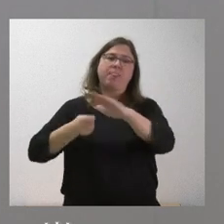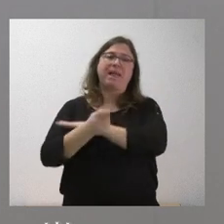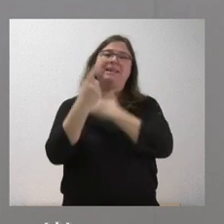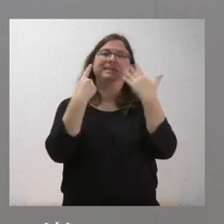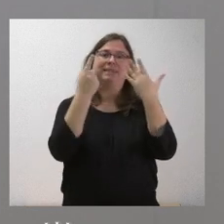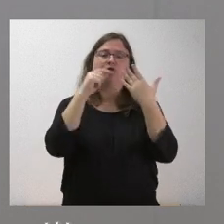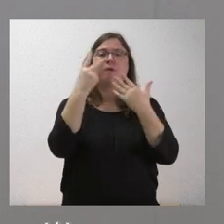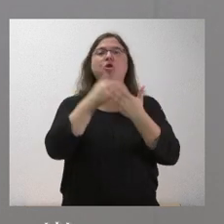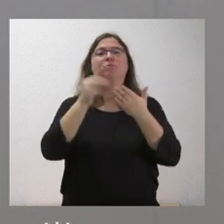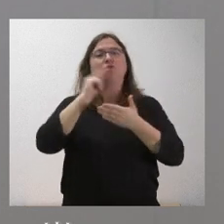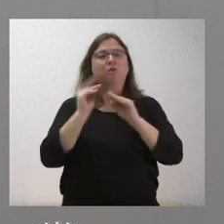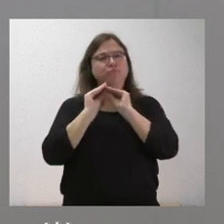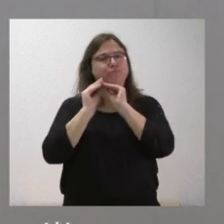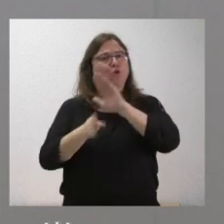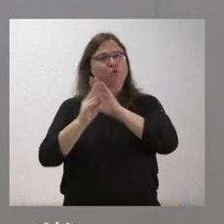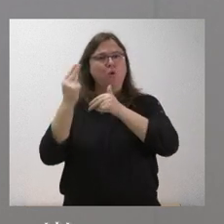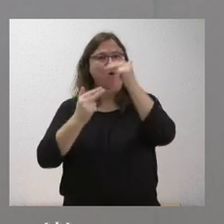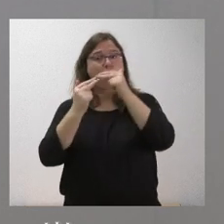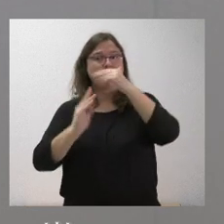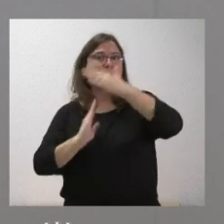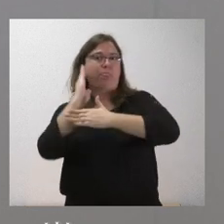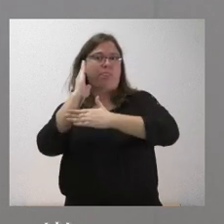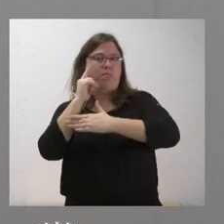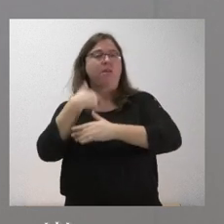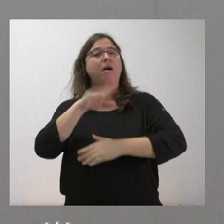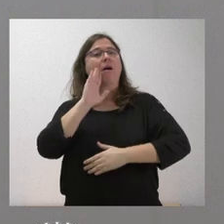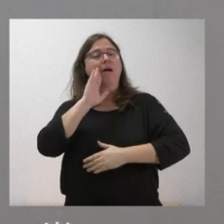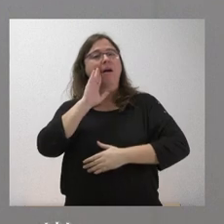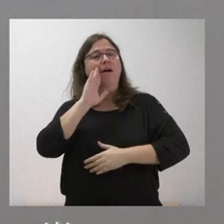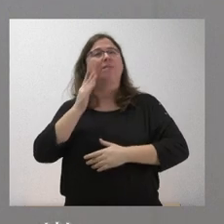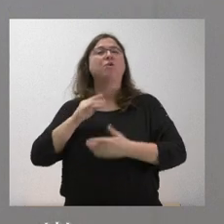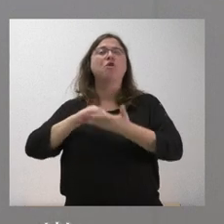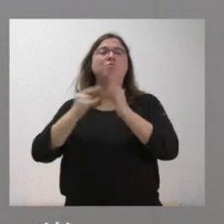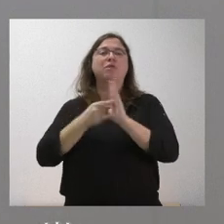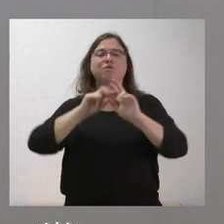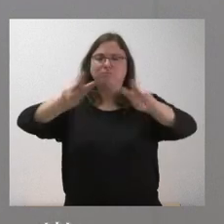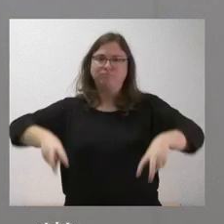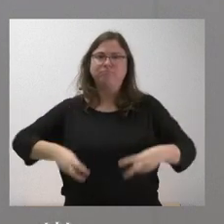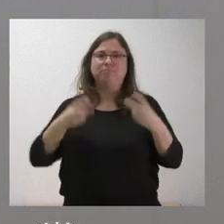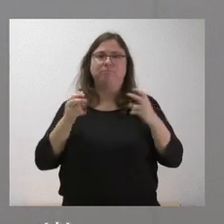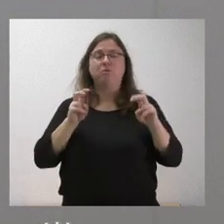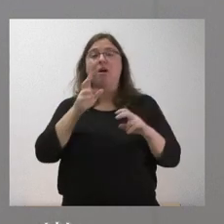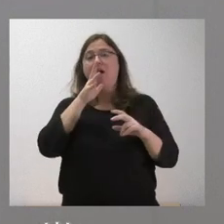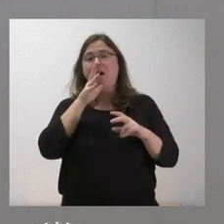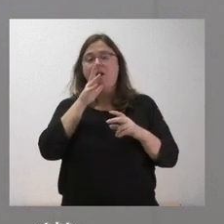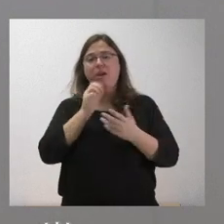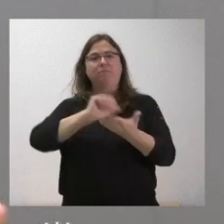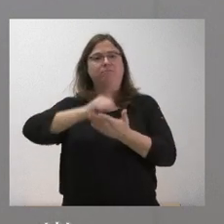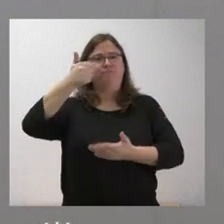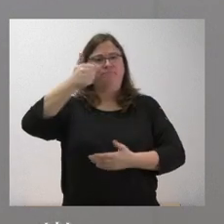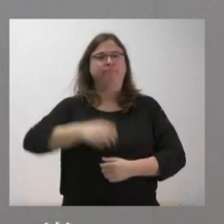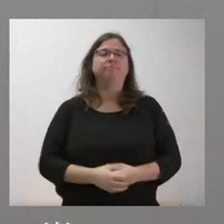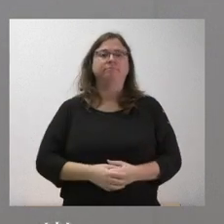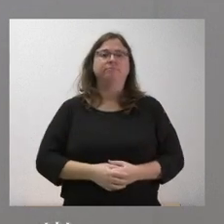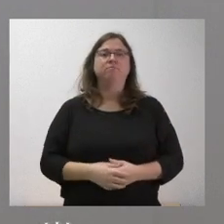de euros para continuar la obra inacabada en la anterior contratación mediante un proyecto de actualización que es lo que ahora se licita